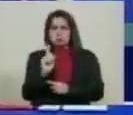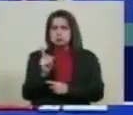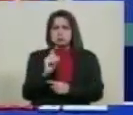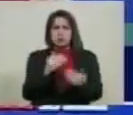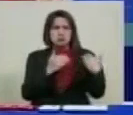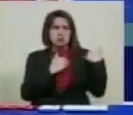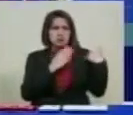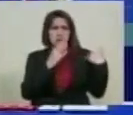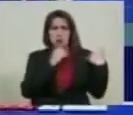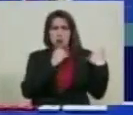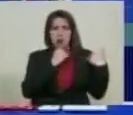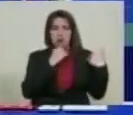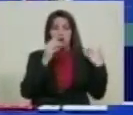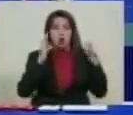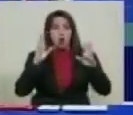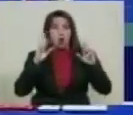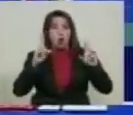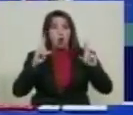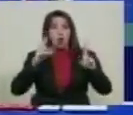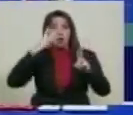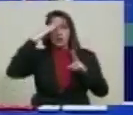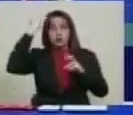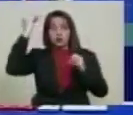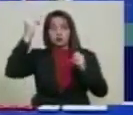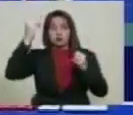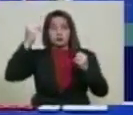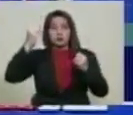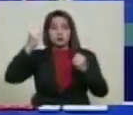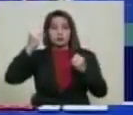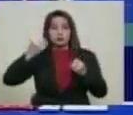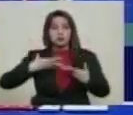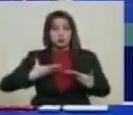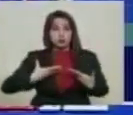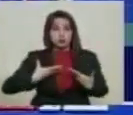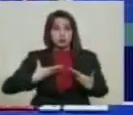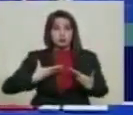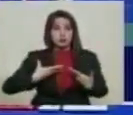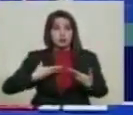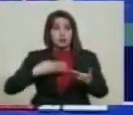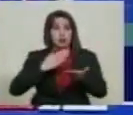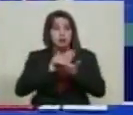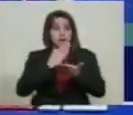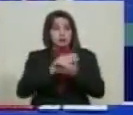Que Dios me cuide y sus oraciones me bendigan permanentemente, compatriota.